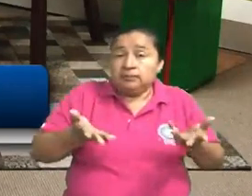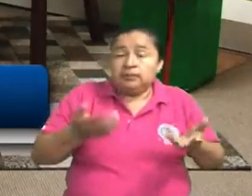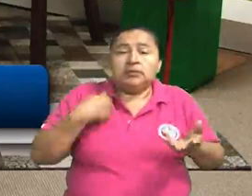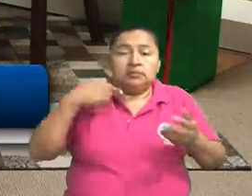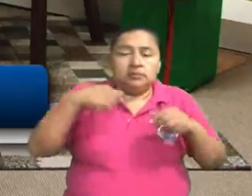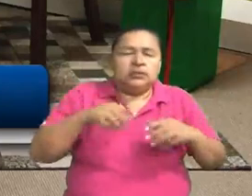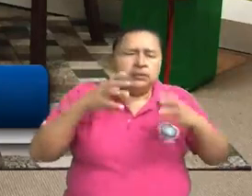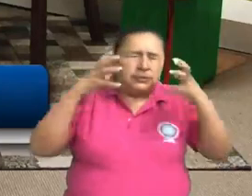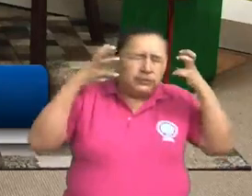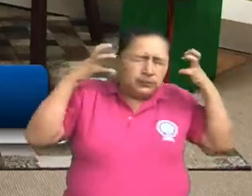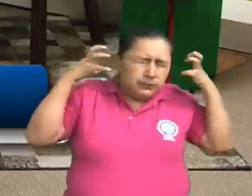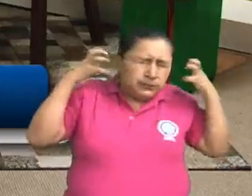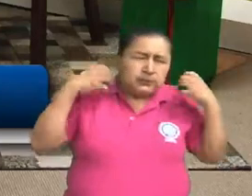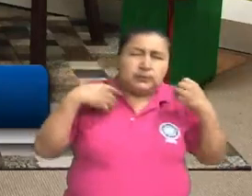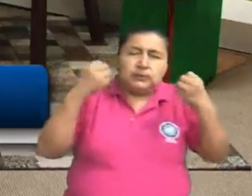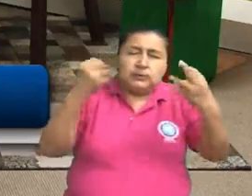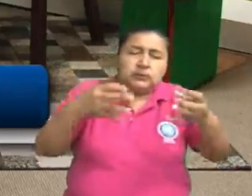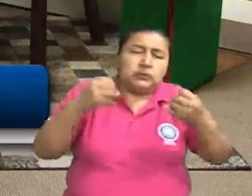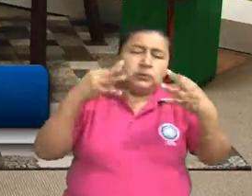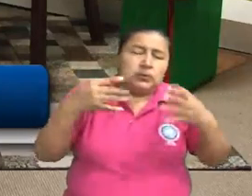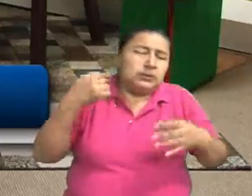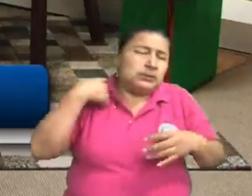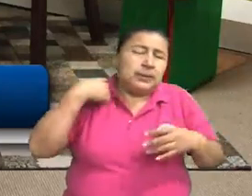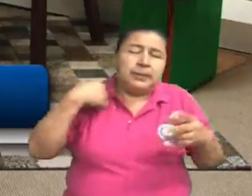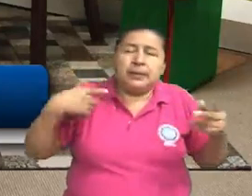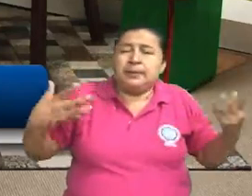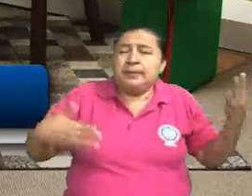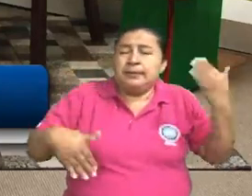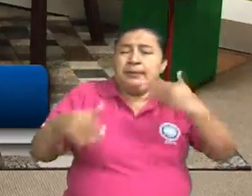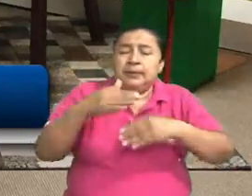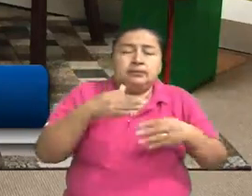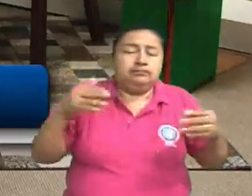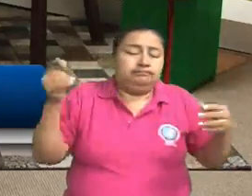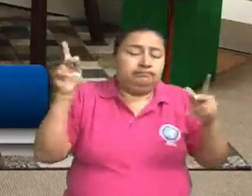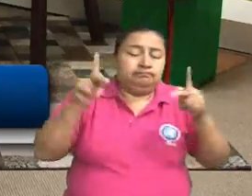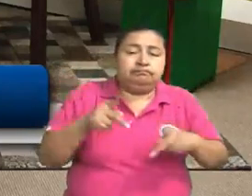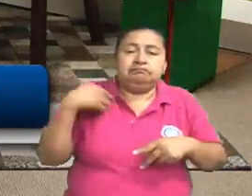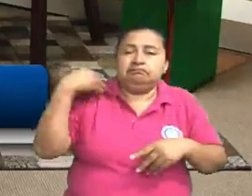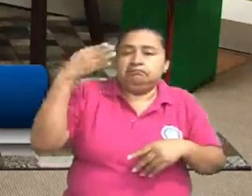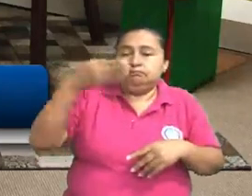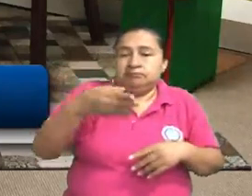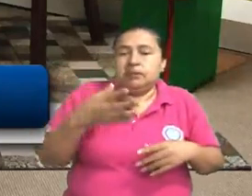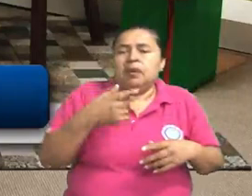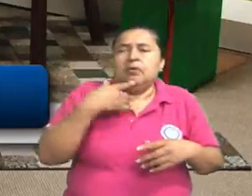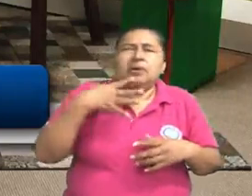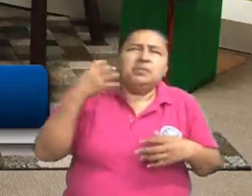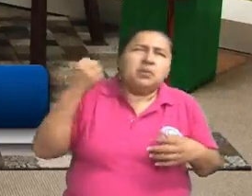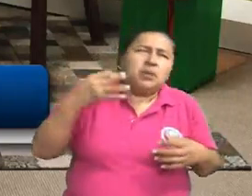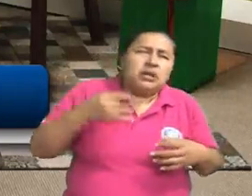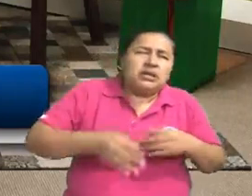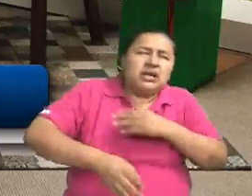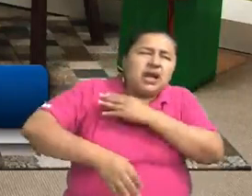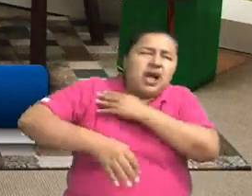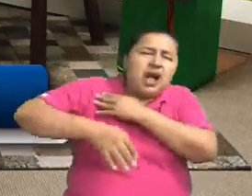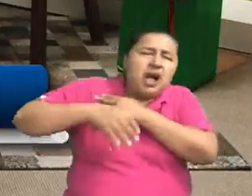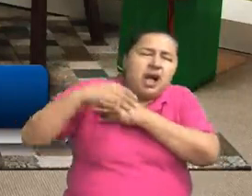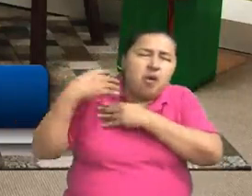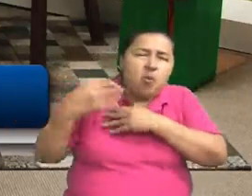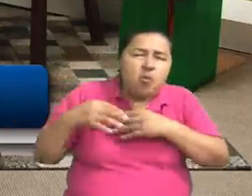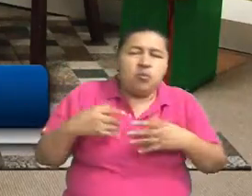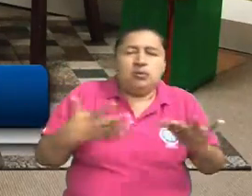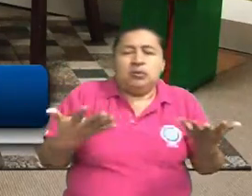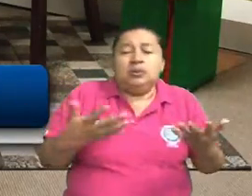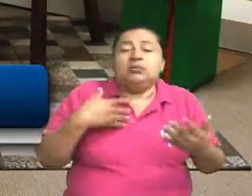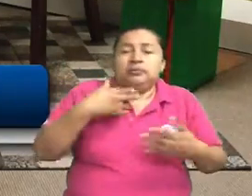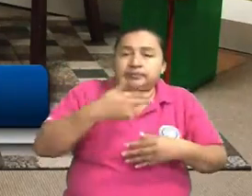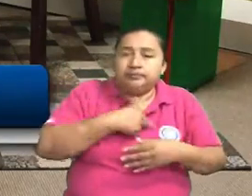el estrés, el dolor casi siempre es la causa más que lo hace llegar al paciente, porque me duele, no puedo levantar el brazo. Entonces,